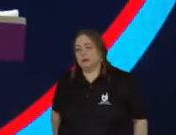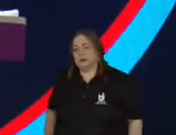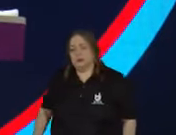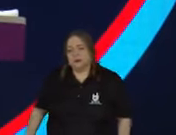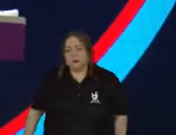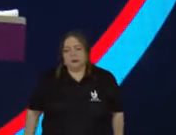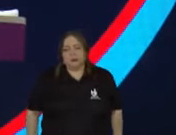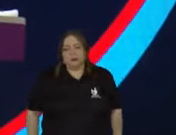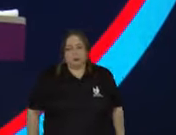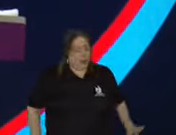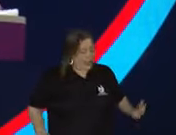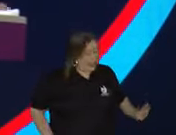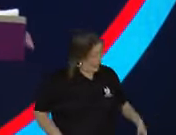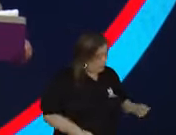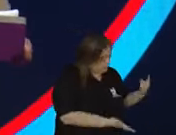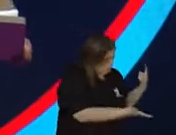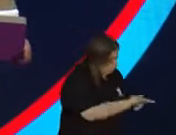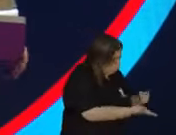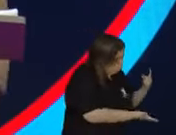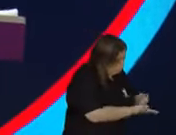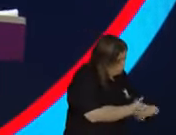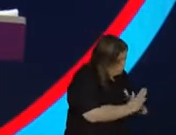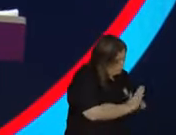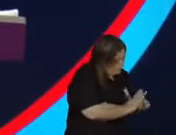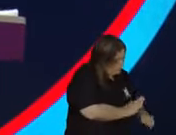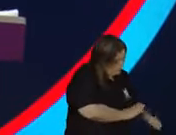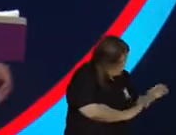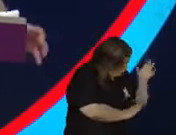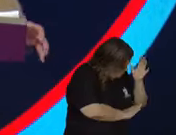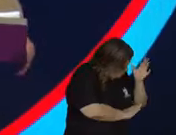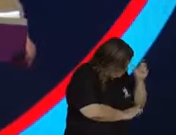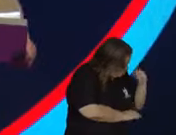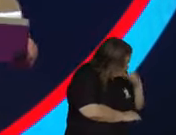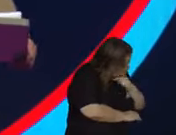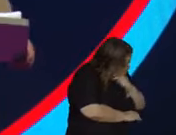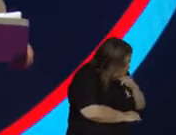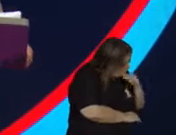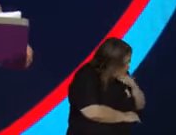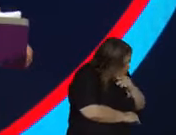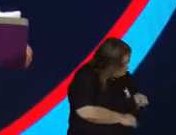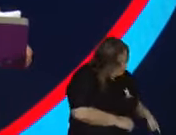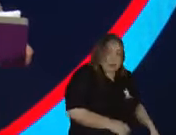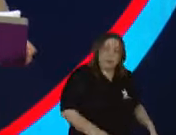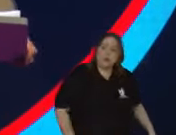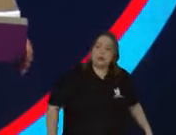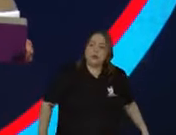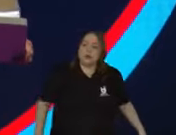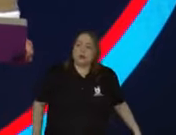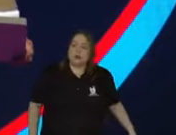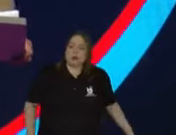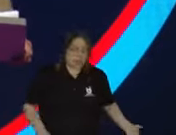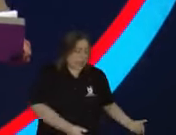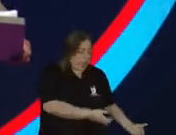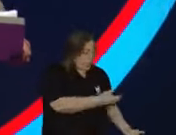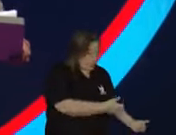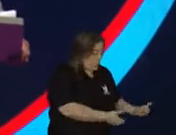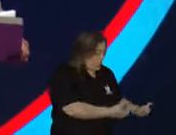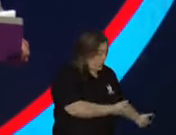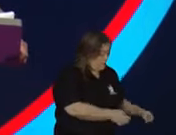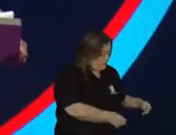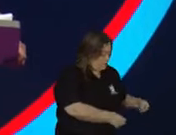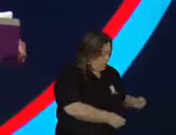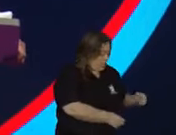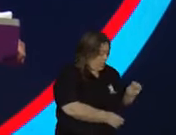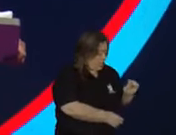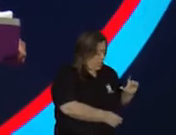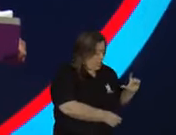el argumentador, mentiroso, padre de mentira. Oh, imagínese lo que está pasando en el infierno en este momento,